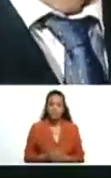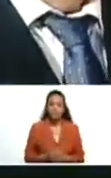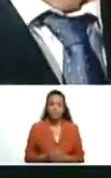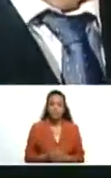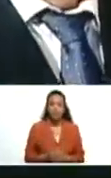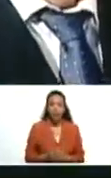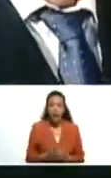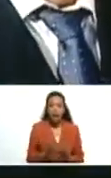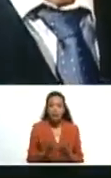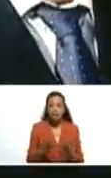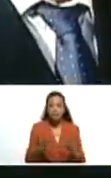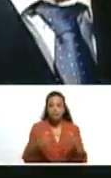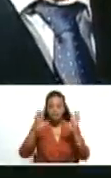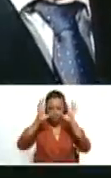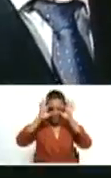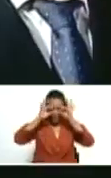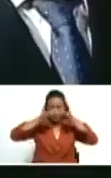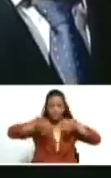vernos nosotros.